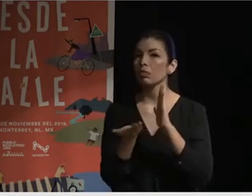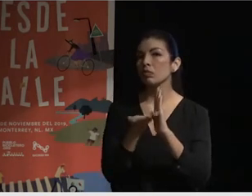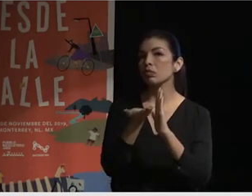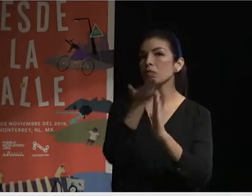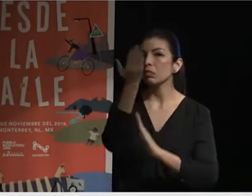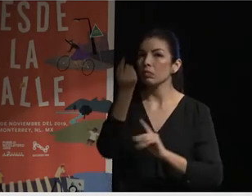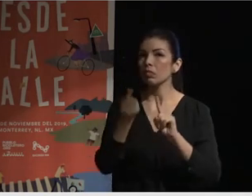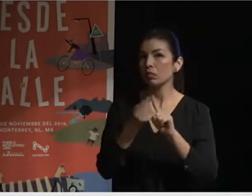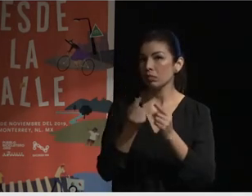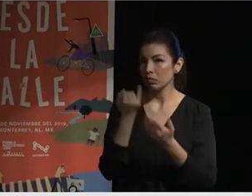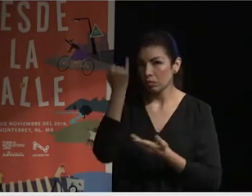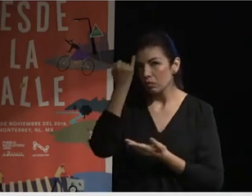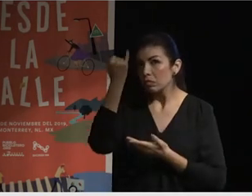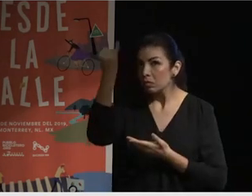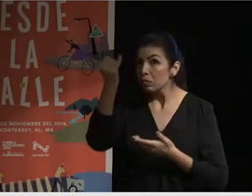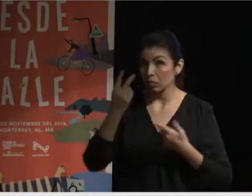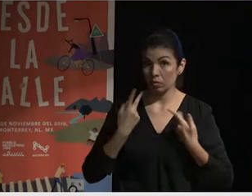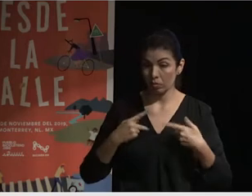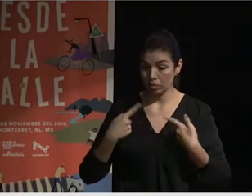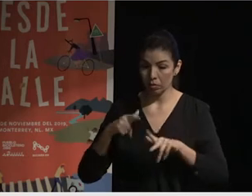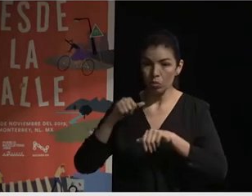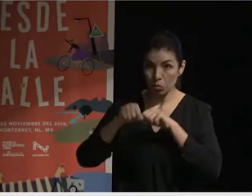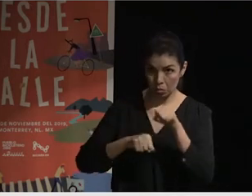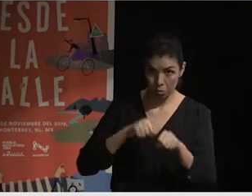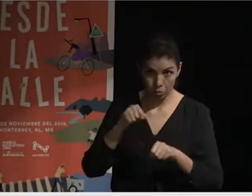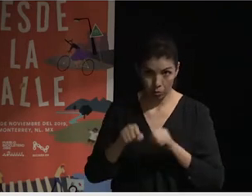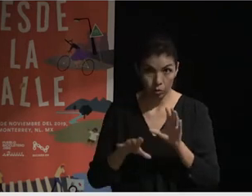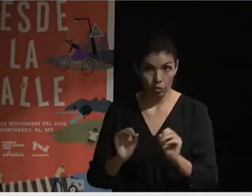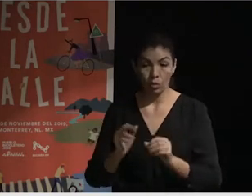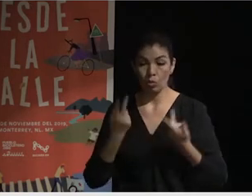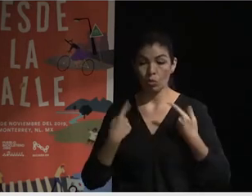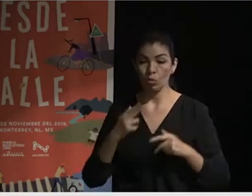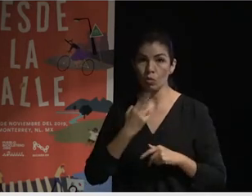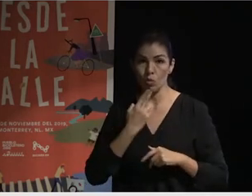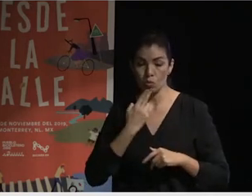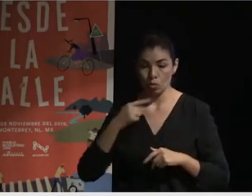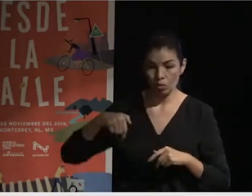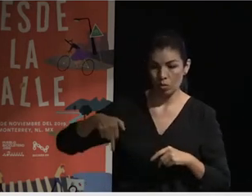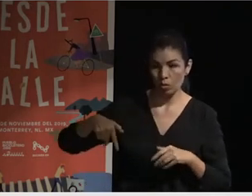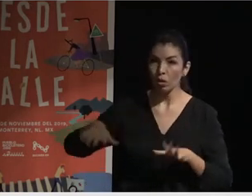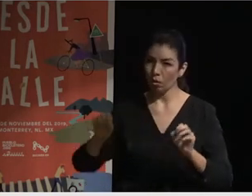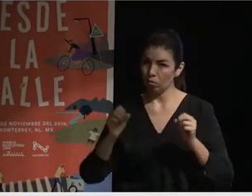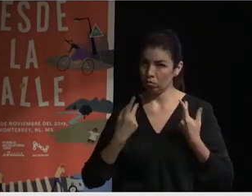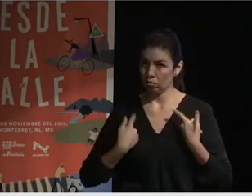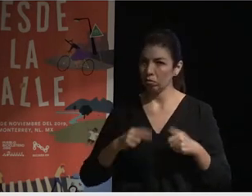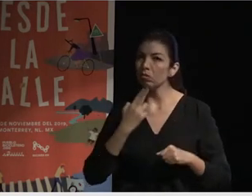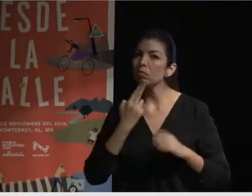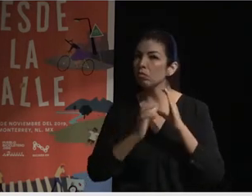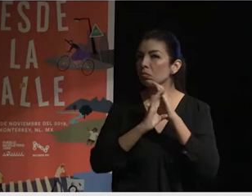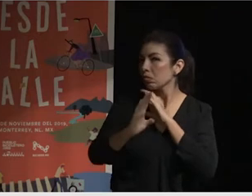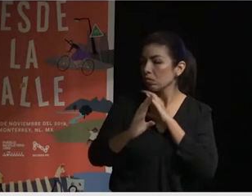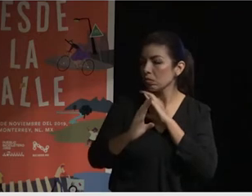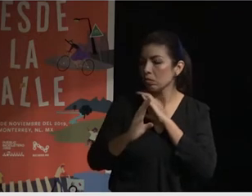transporte público. Y creo que desde ahí tiene que empezar nuestra exigencia. Desde ahí sería cuestionarnos quiénes son las personas que están